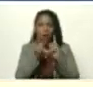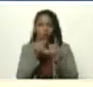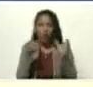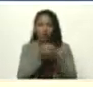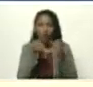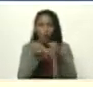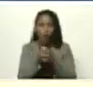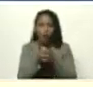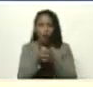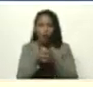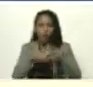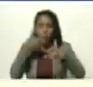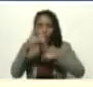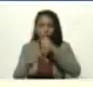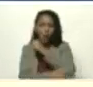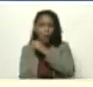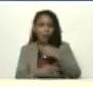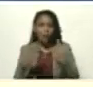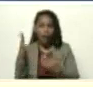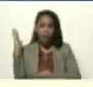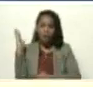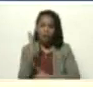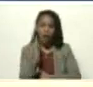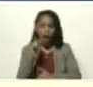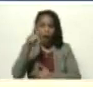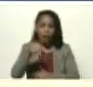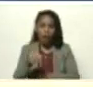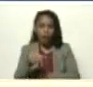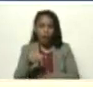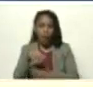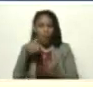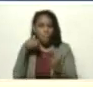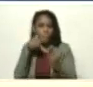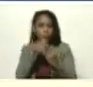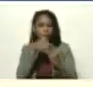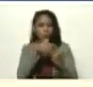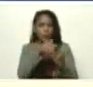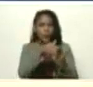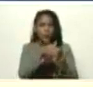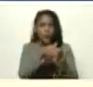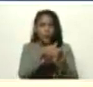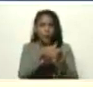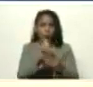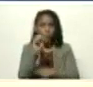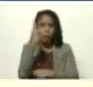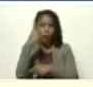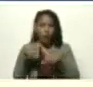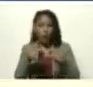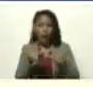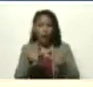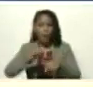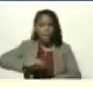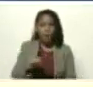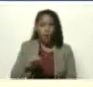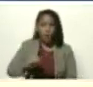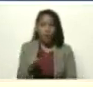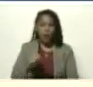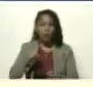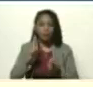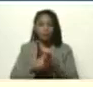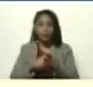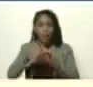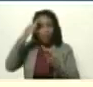mafiosos, de delincuentes que vienen a atacar, en primer lugar, policías